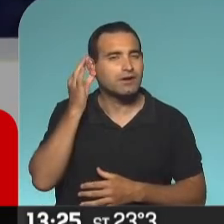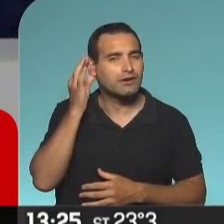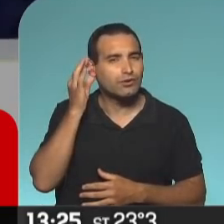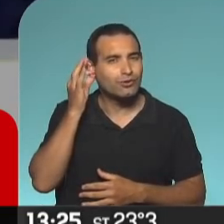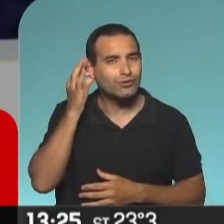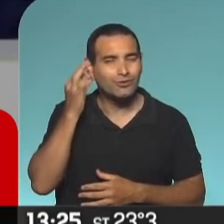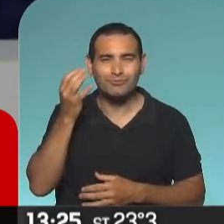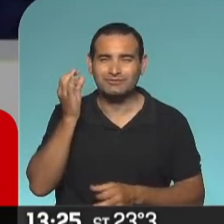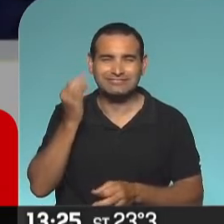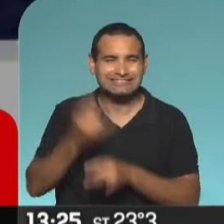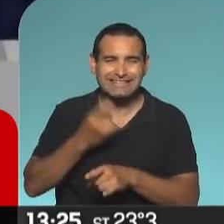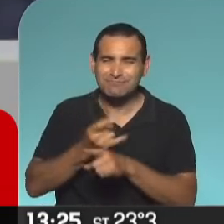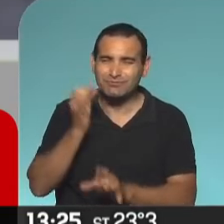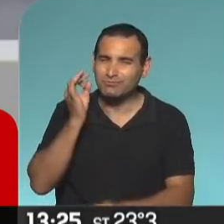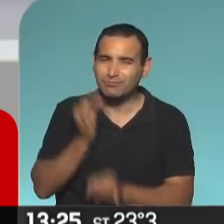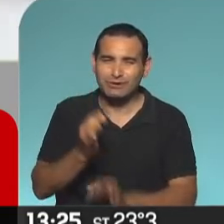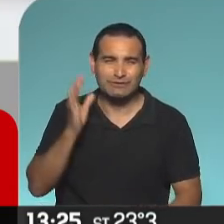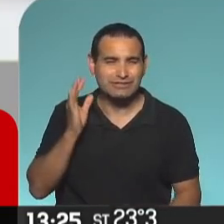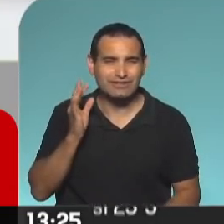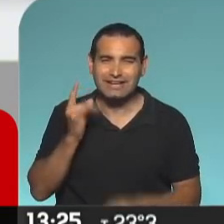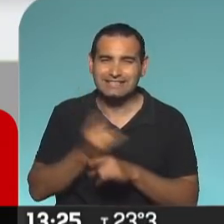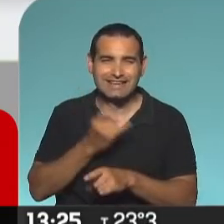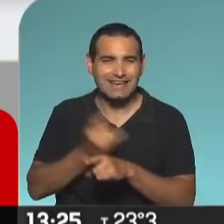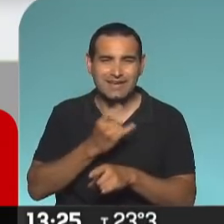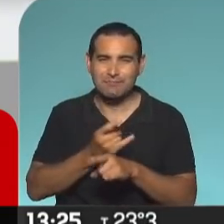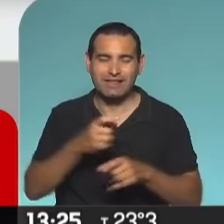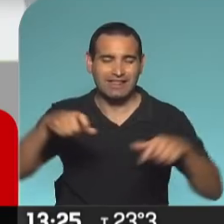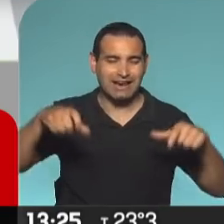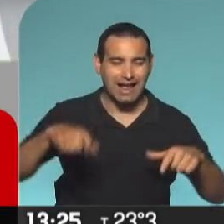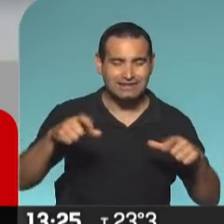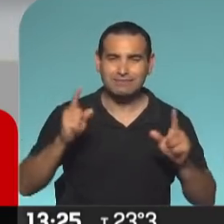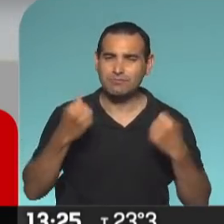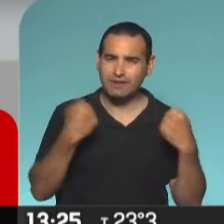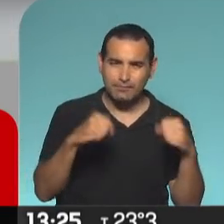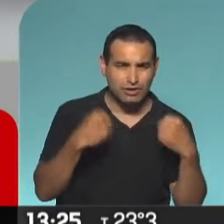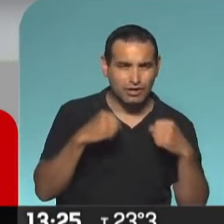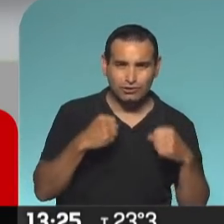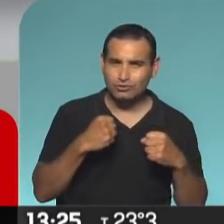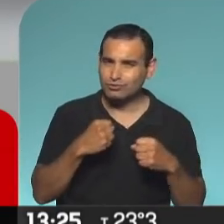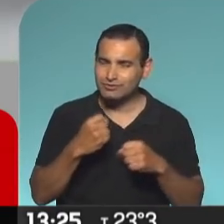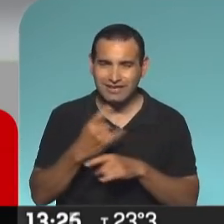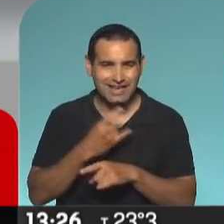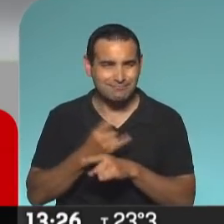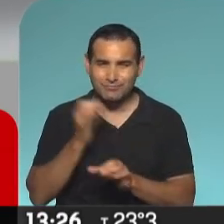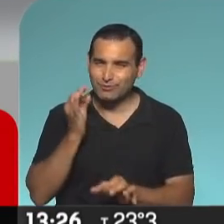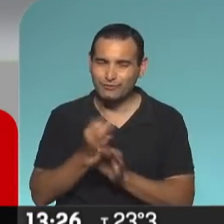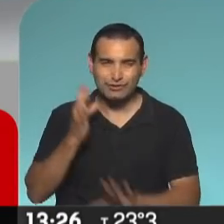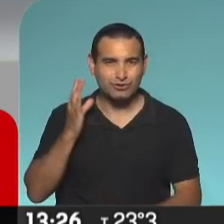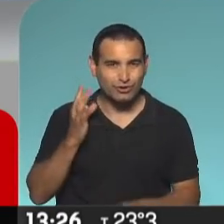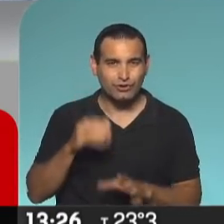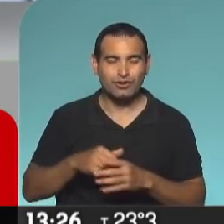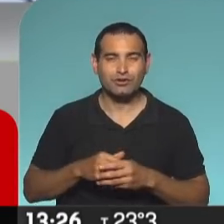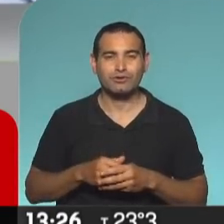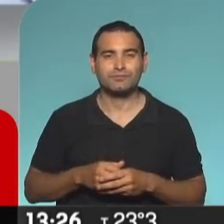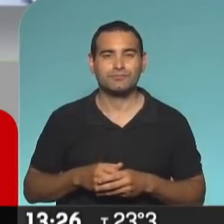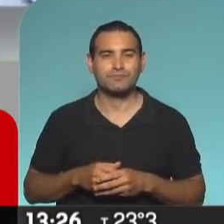comportamiento hiperprofesional en los campos de juego y en los entrenamientos, que no se confunda el tema de por